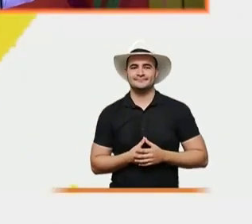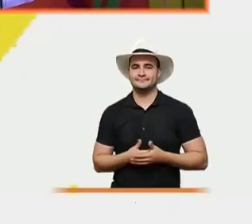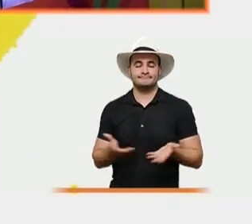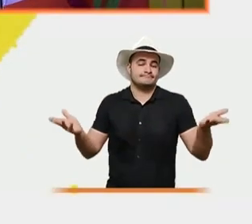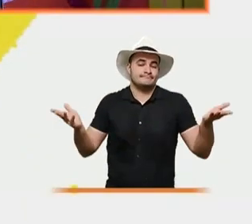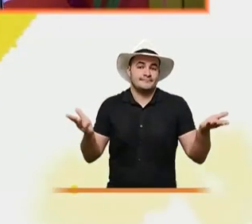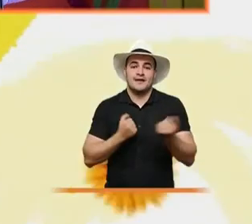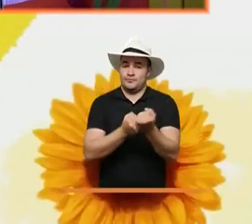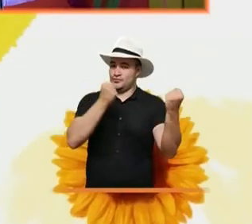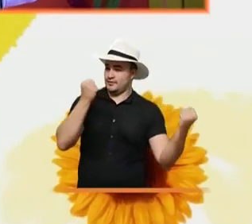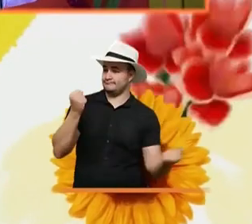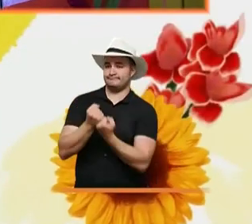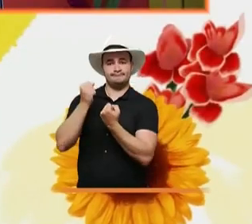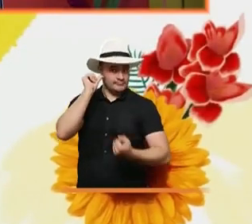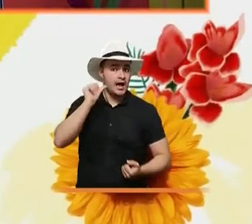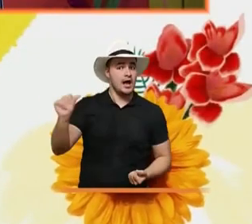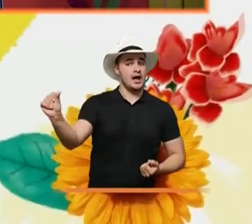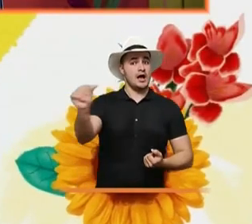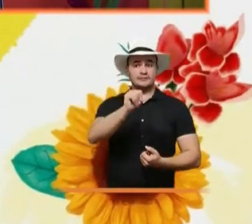y apoyar las mujeres